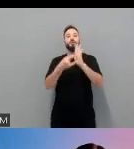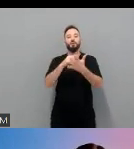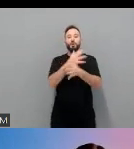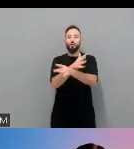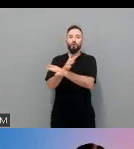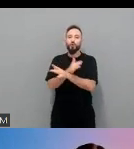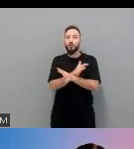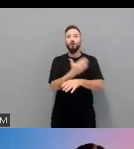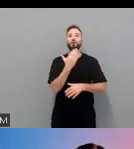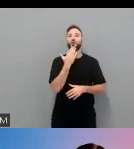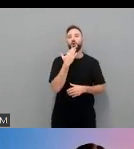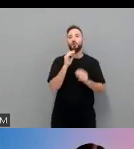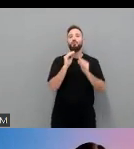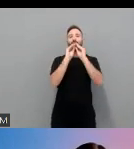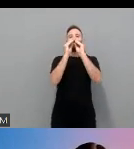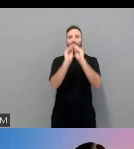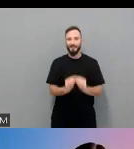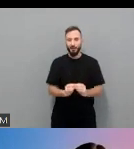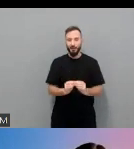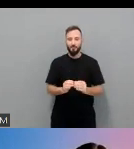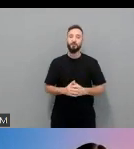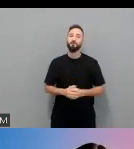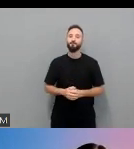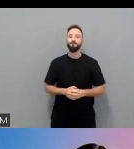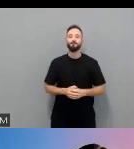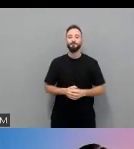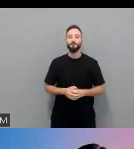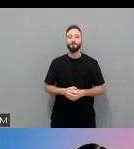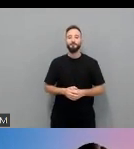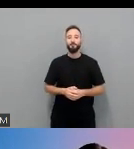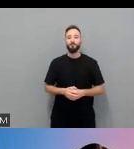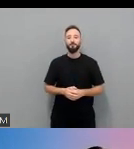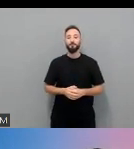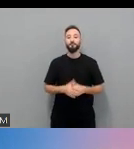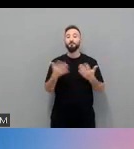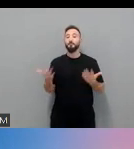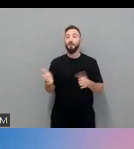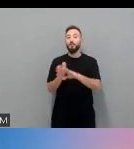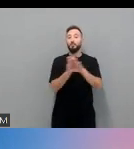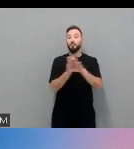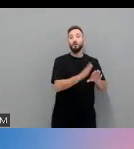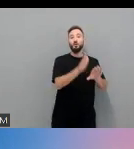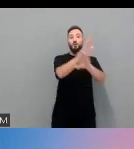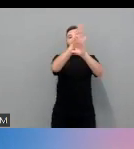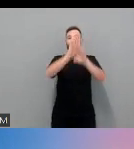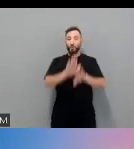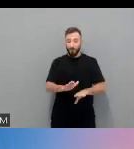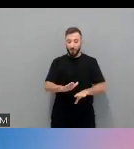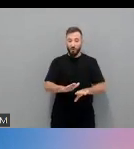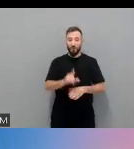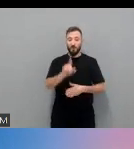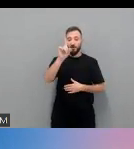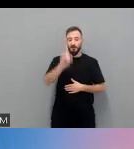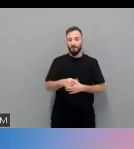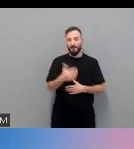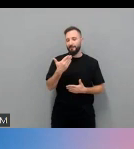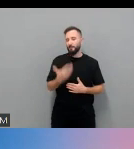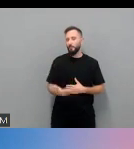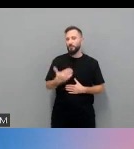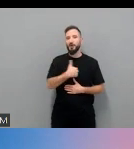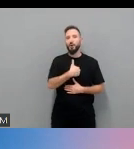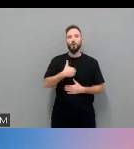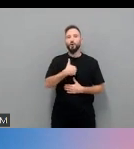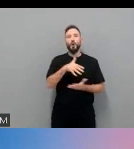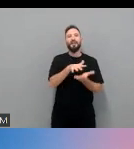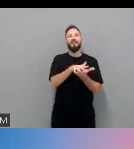para los y personas a las que atendemos. Y luego, por último, evidentemente el papel de la incidencia social,